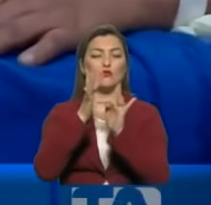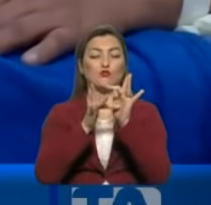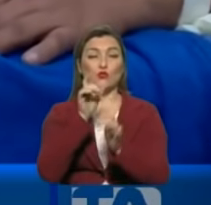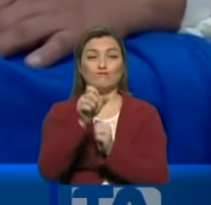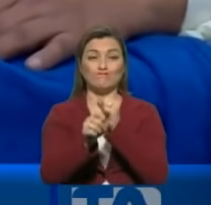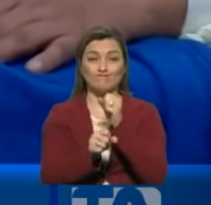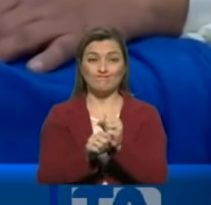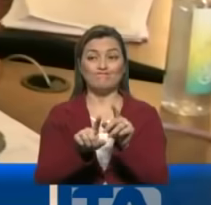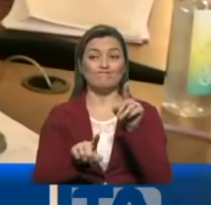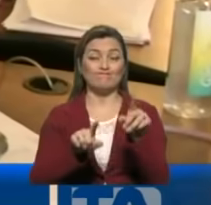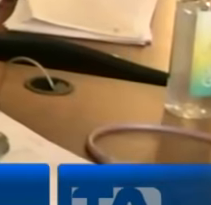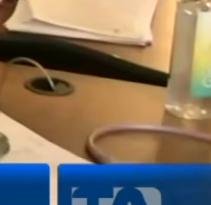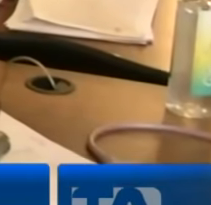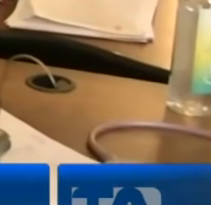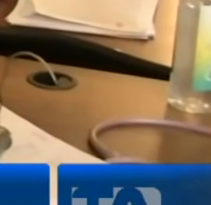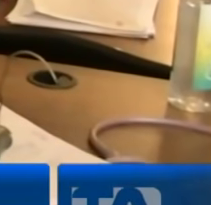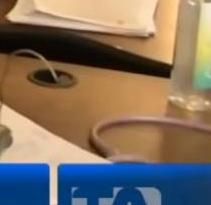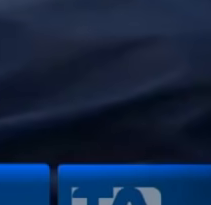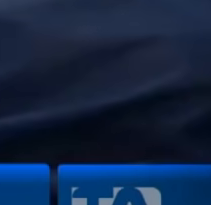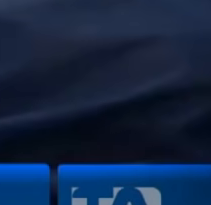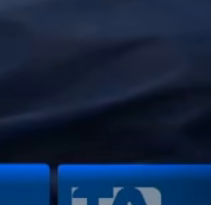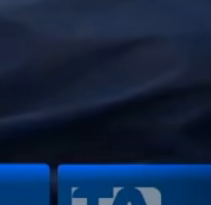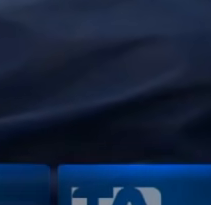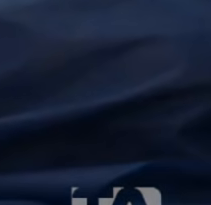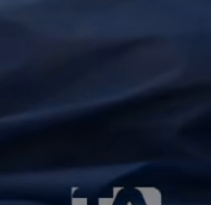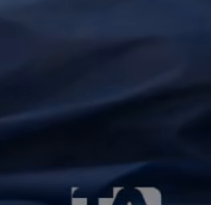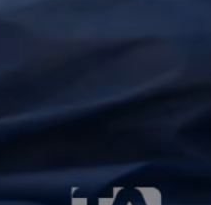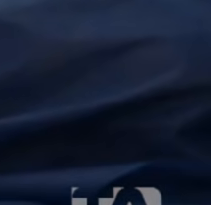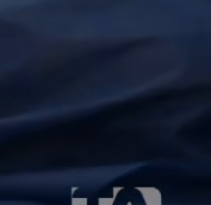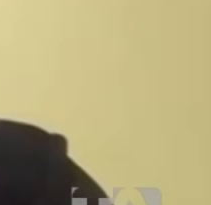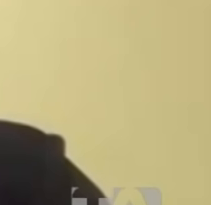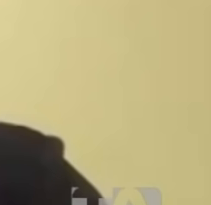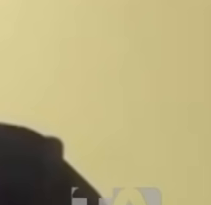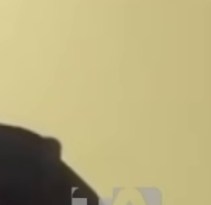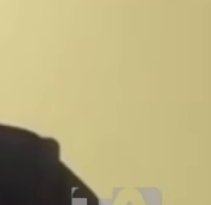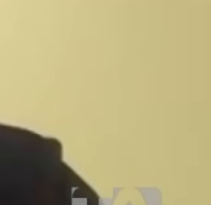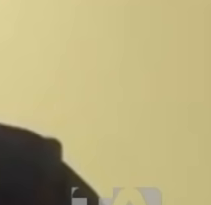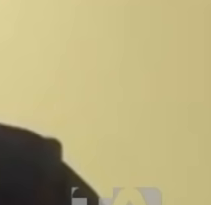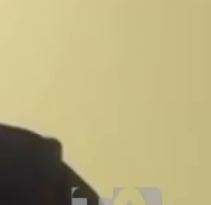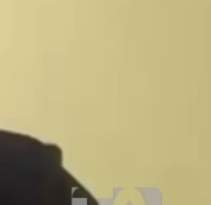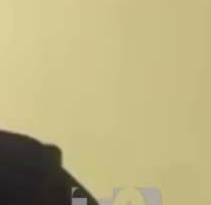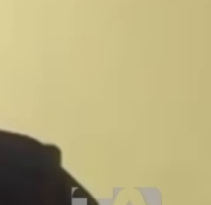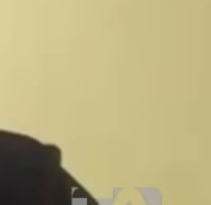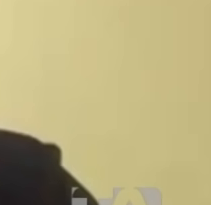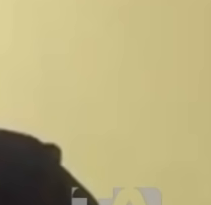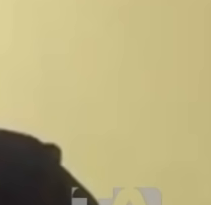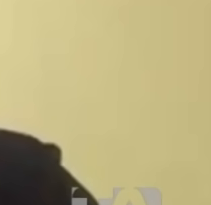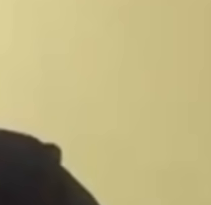ya se conoció de algunos casos de personas que presentaron esta combinación de patologías. El término real es la